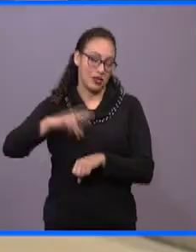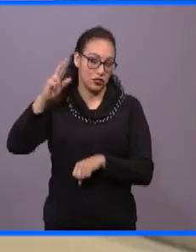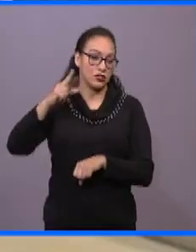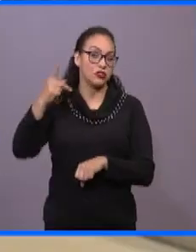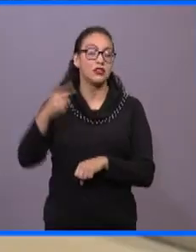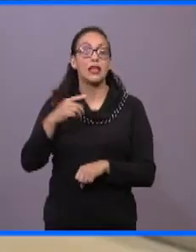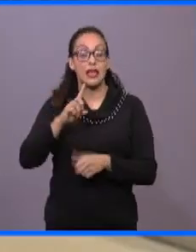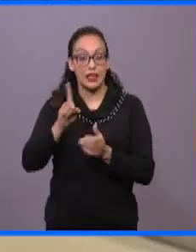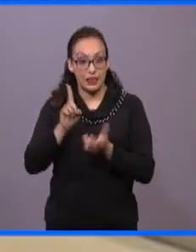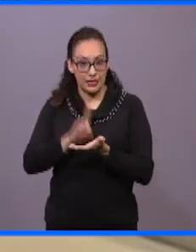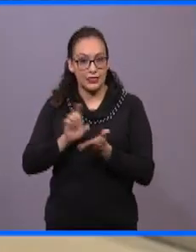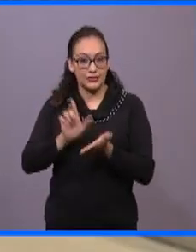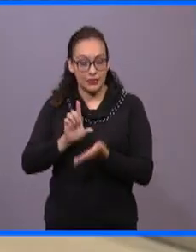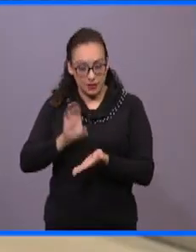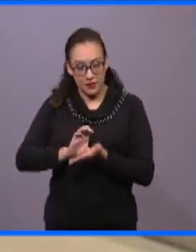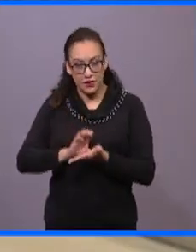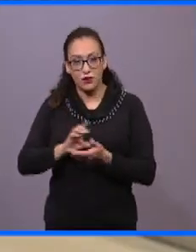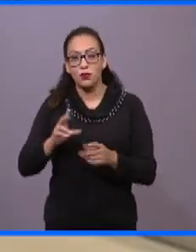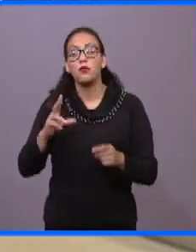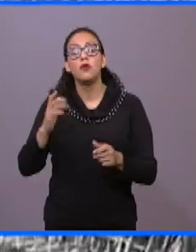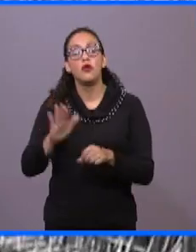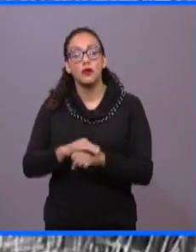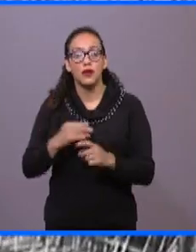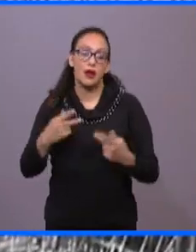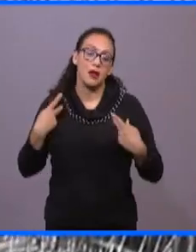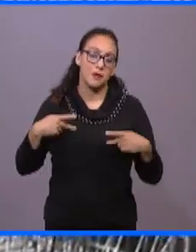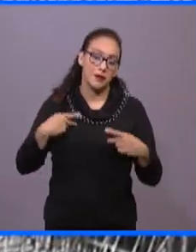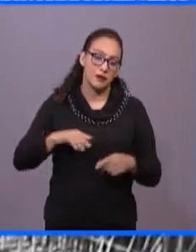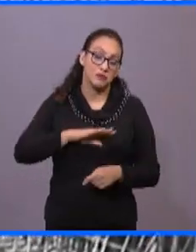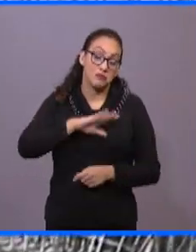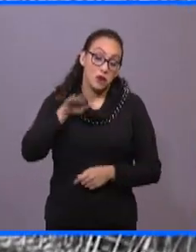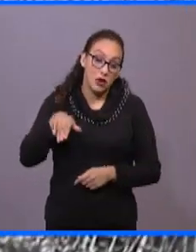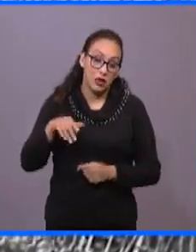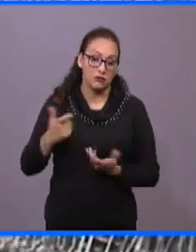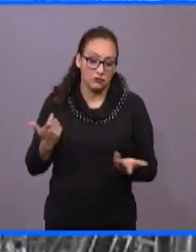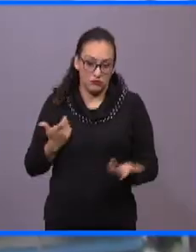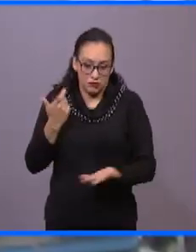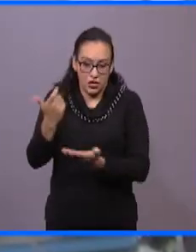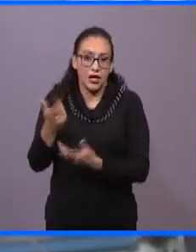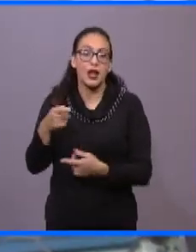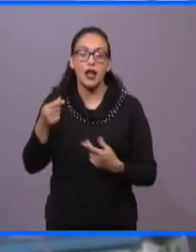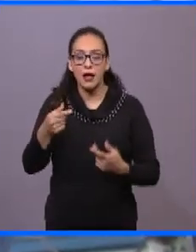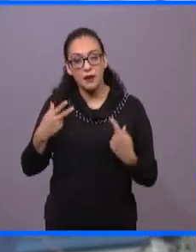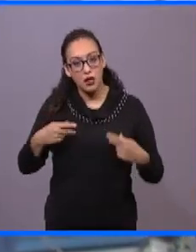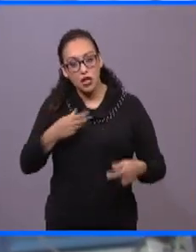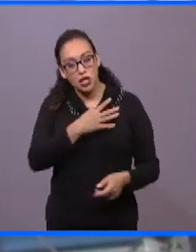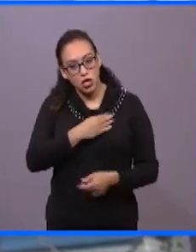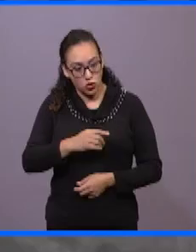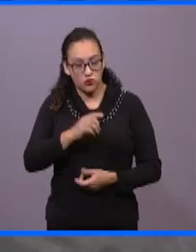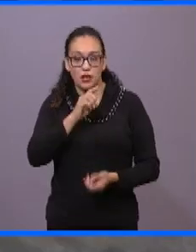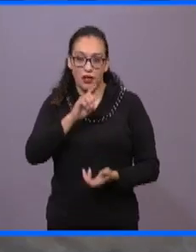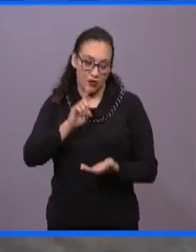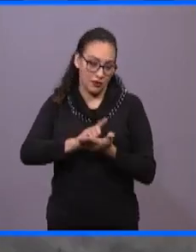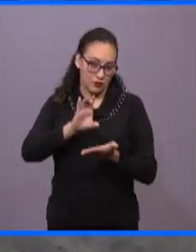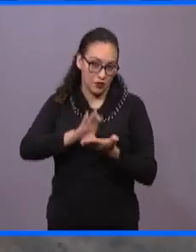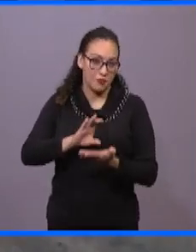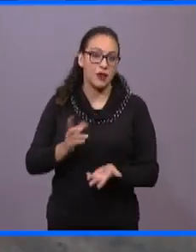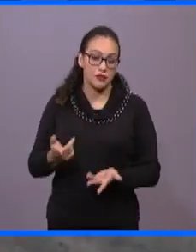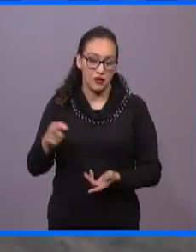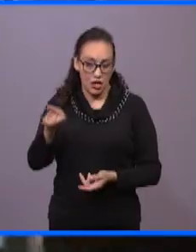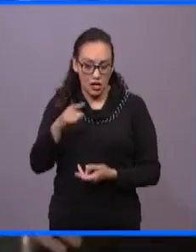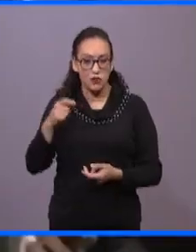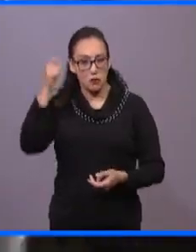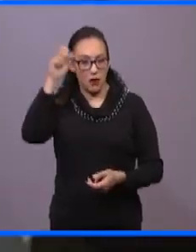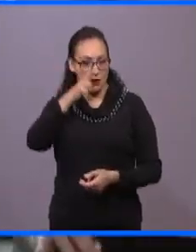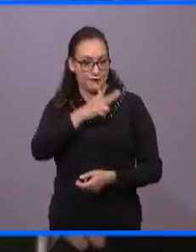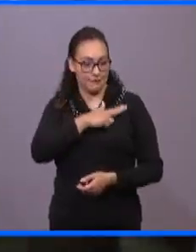mental la de orfandad, tras la muerte de un trabajador pensionado. En principio, un juzgado de distrito las concedió, pero